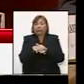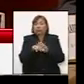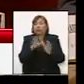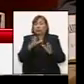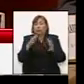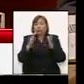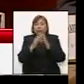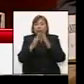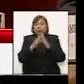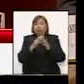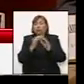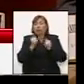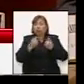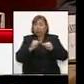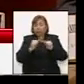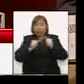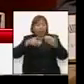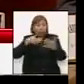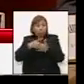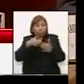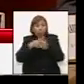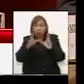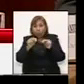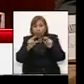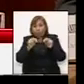ajenas al domicilio y traten de impedir